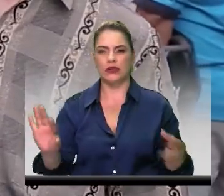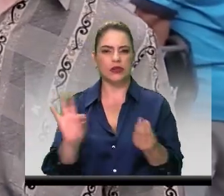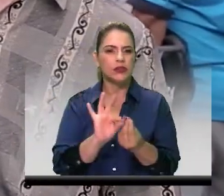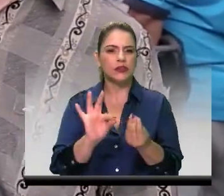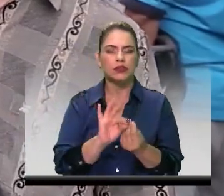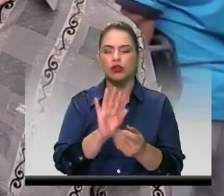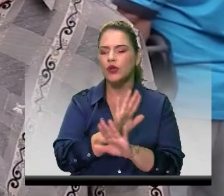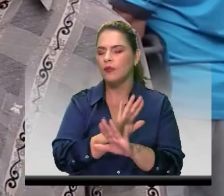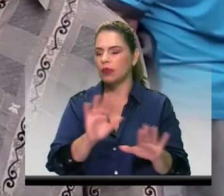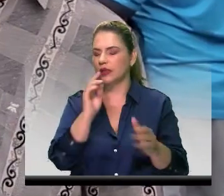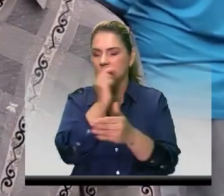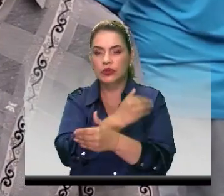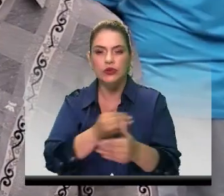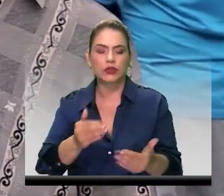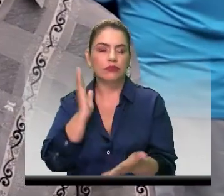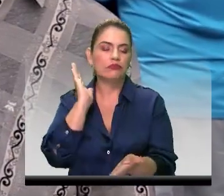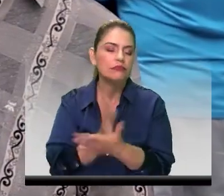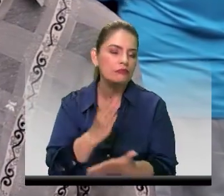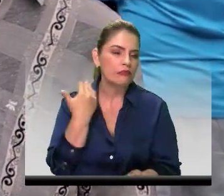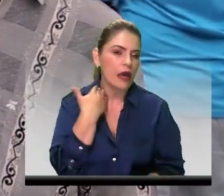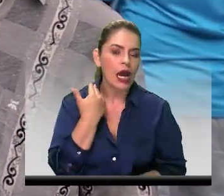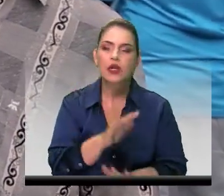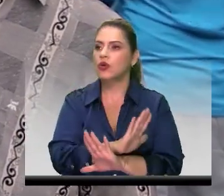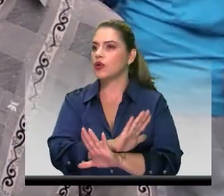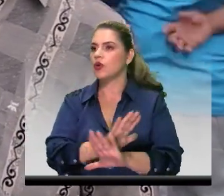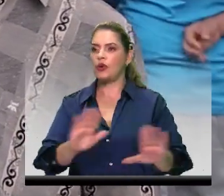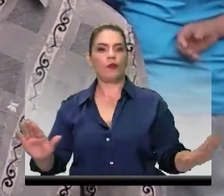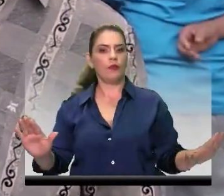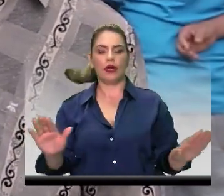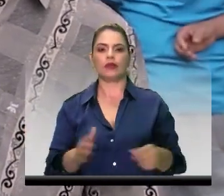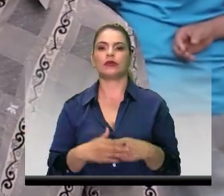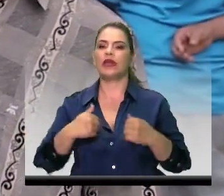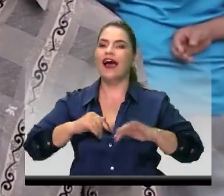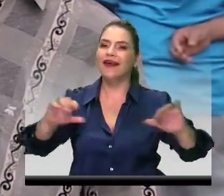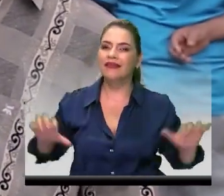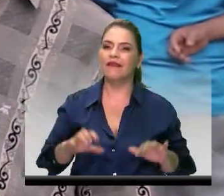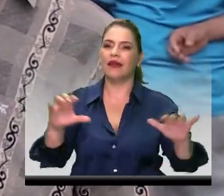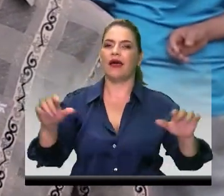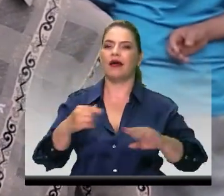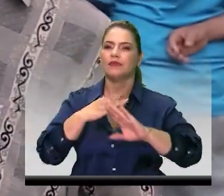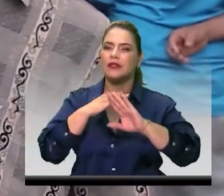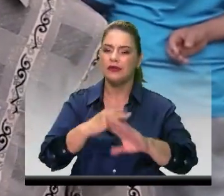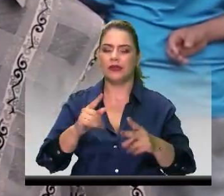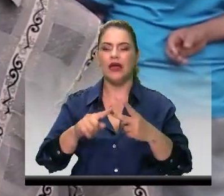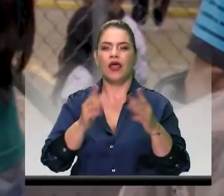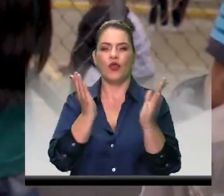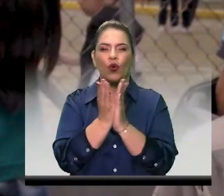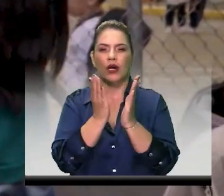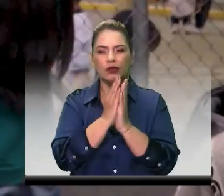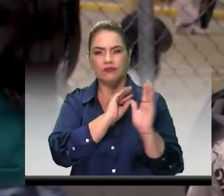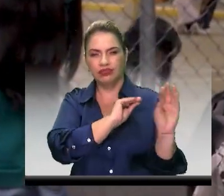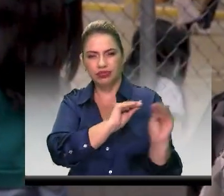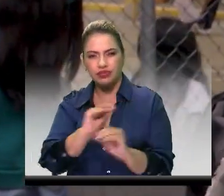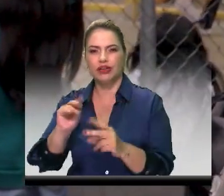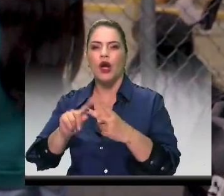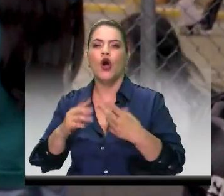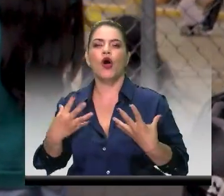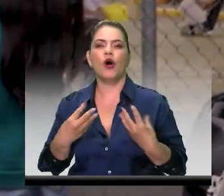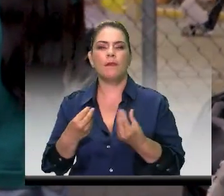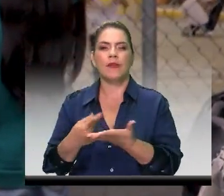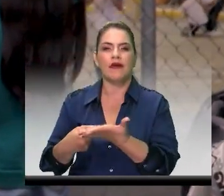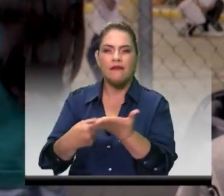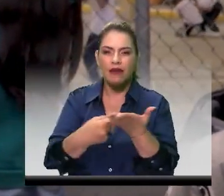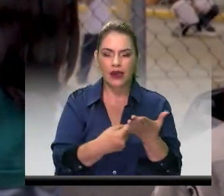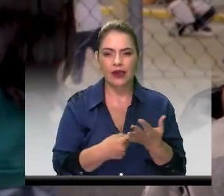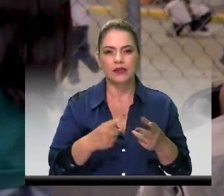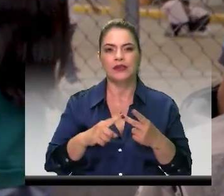de edad. Hay que seguir haciendo acciones preventivas, más educación, más convivencia ciudadana, más